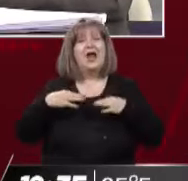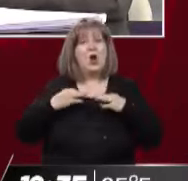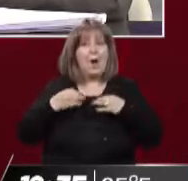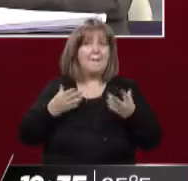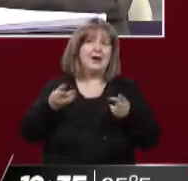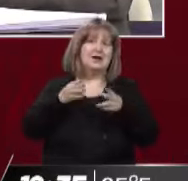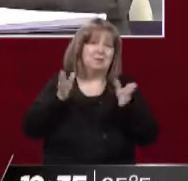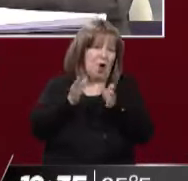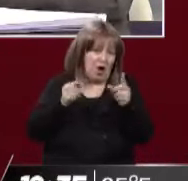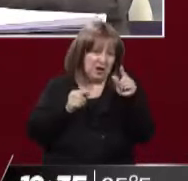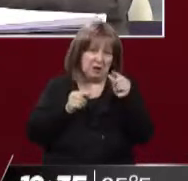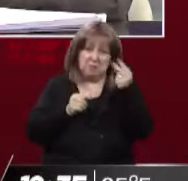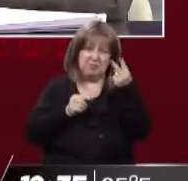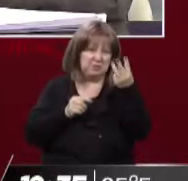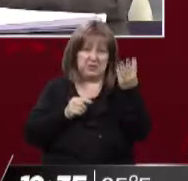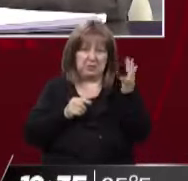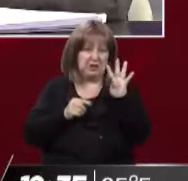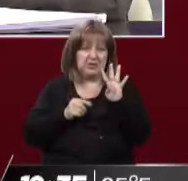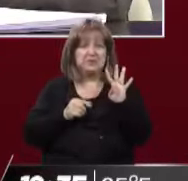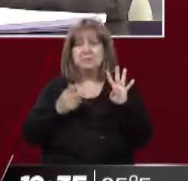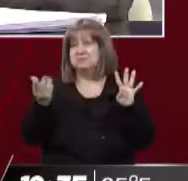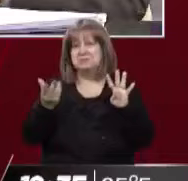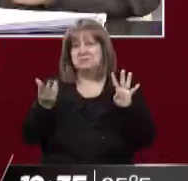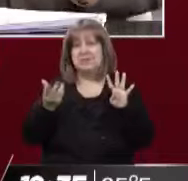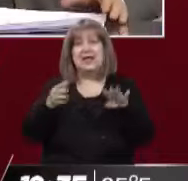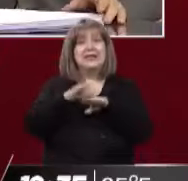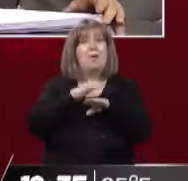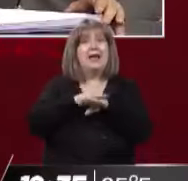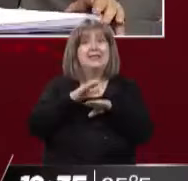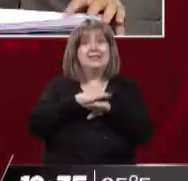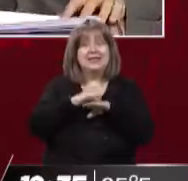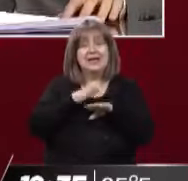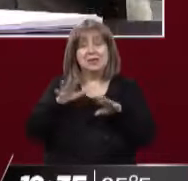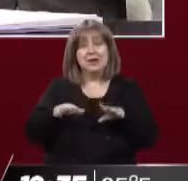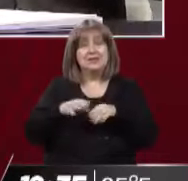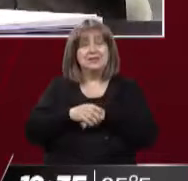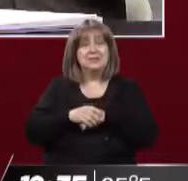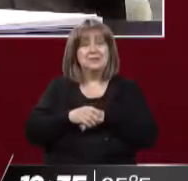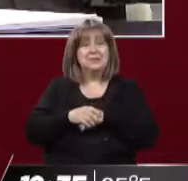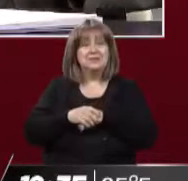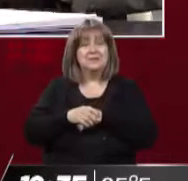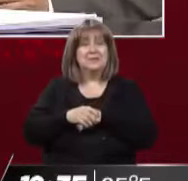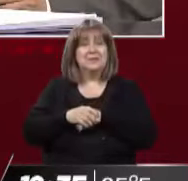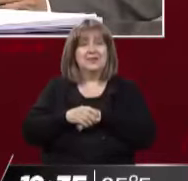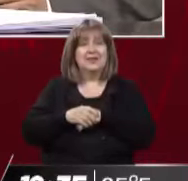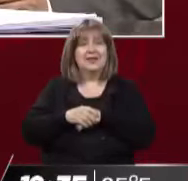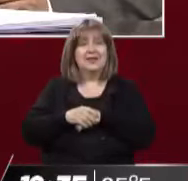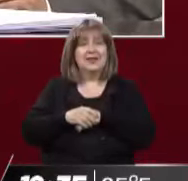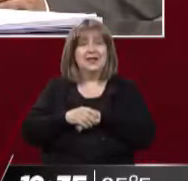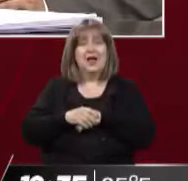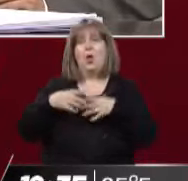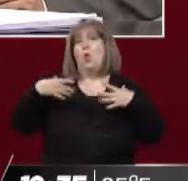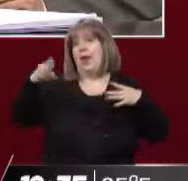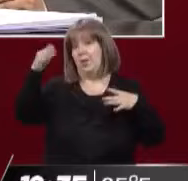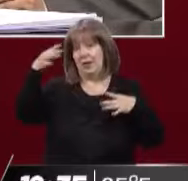¿qué más? Bueno, no sé, ¿qué más? ¿Qué más, que zapatillas, una buena zapatilla. No sé, imagínate, me voy a Qatar. ¿Una bandera puede